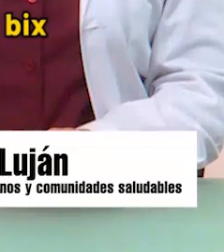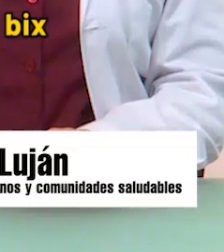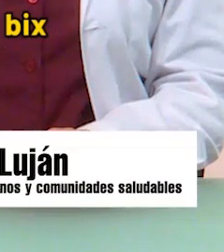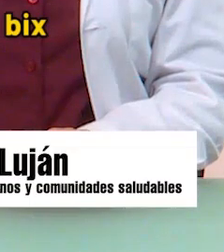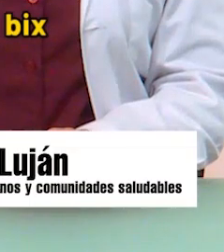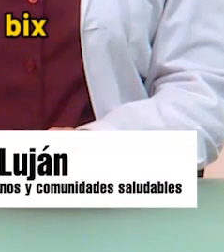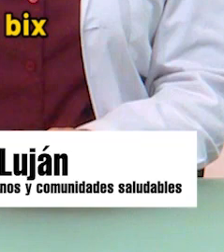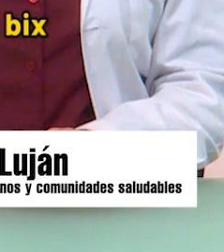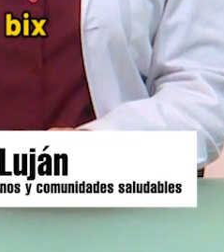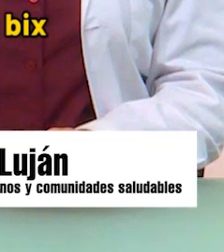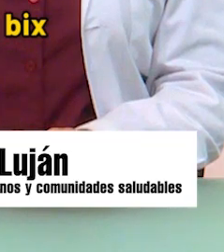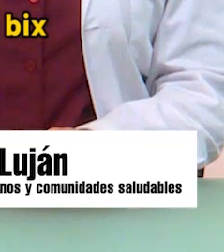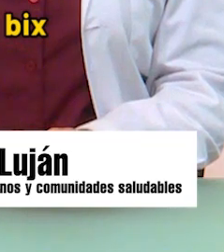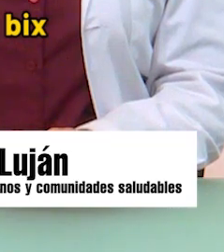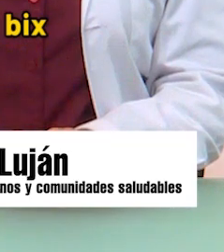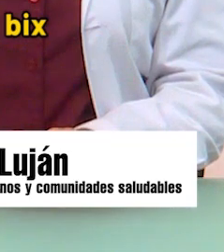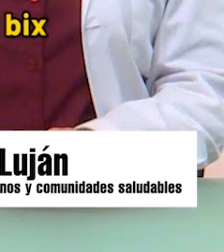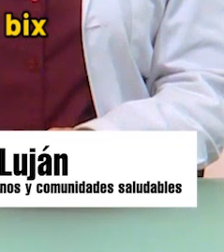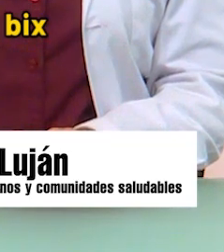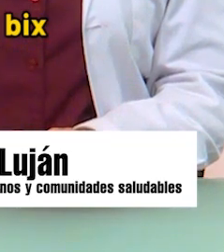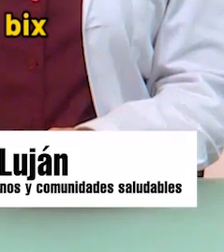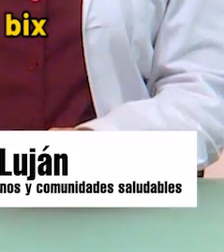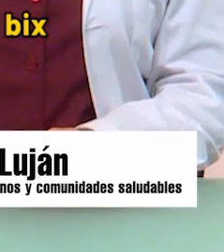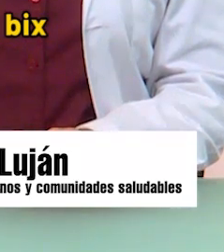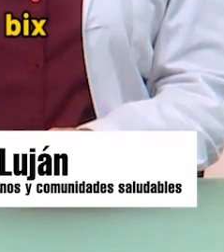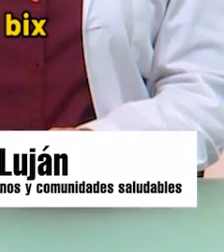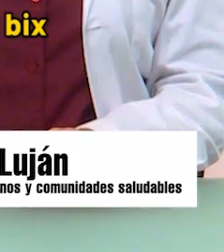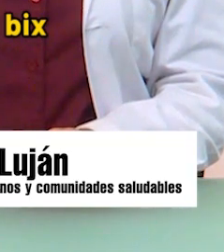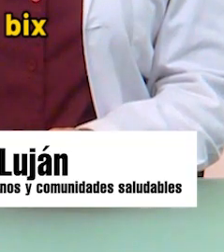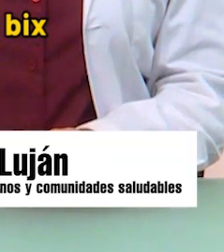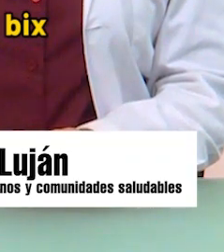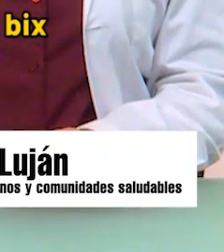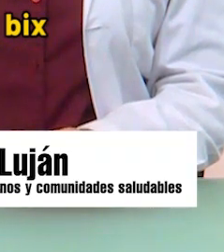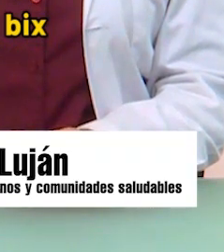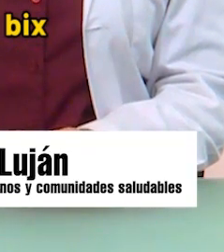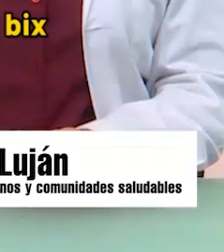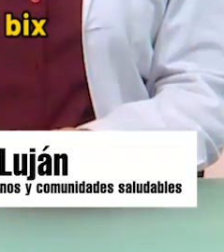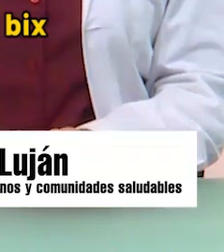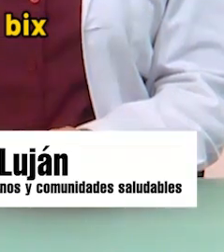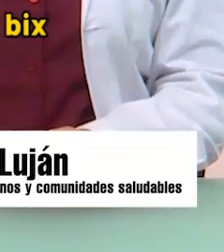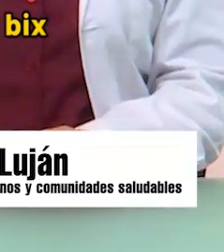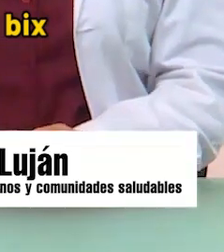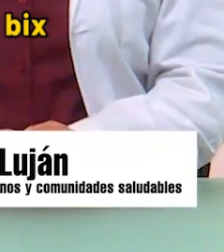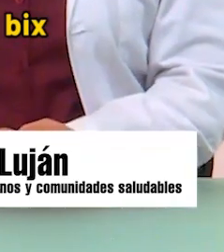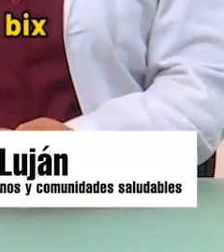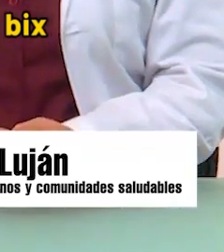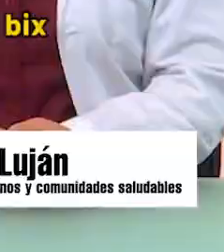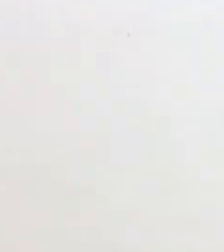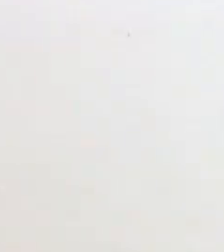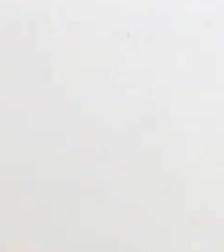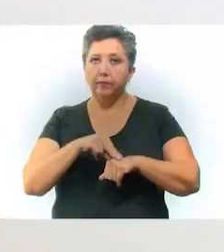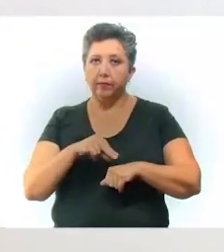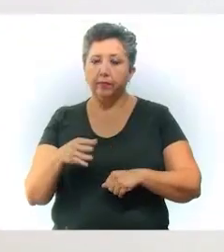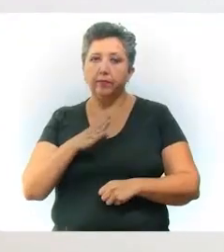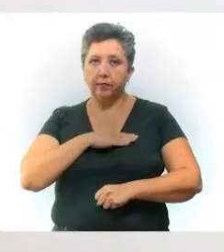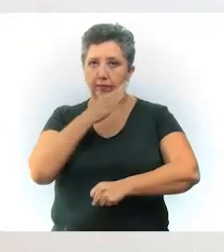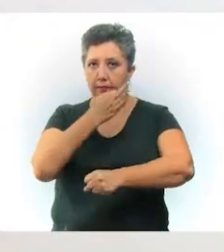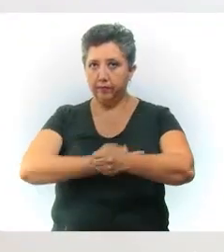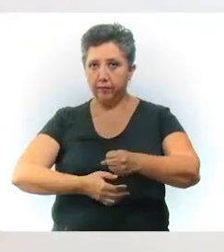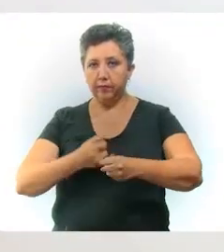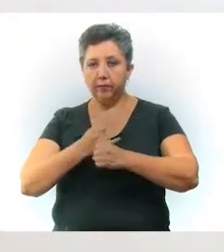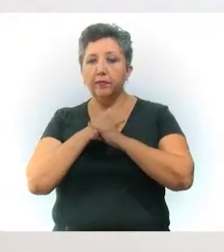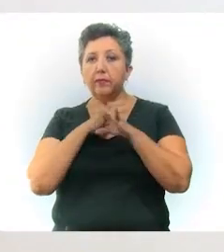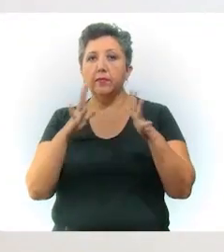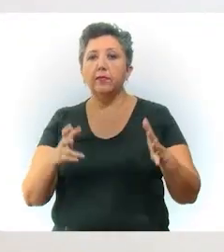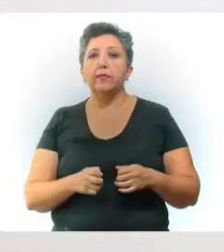Buenas tardes. A continuación nos permitimos dar el parte médico relacionado con el coronavirus en el estado de Yucatán. Adelante, doctora Claudia. Gracias, doctor. Buenas tardes. Este